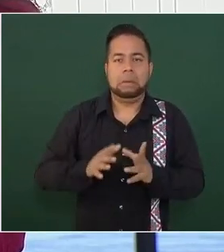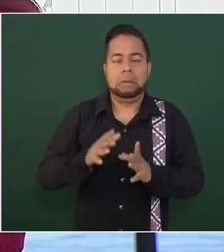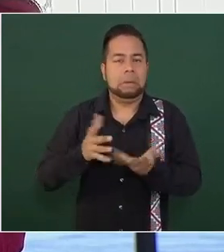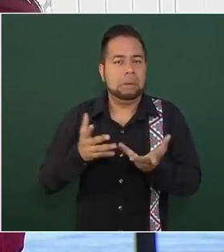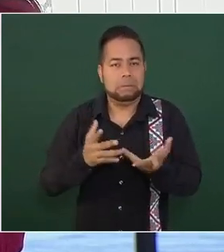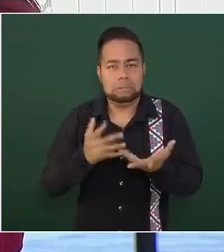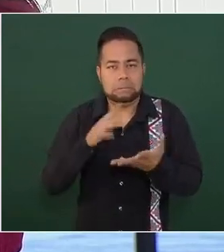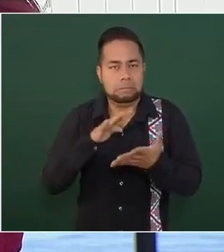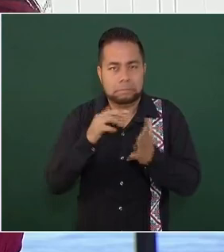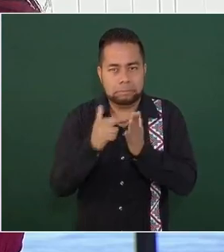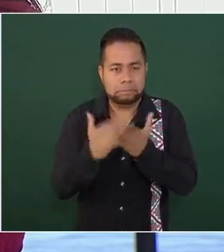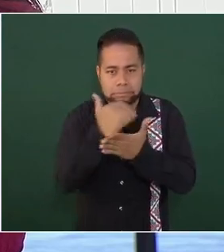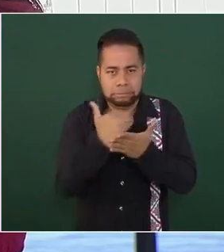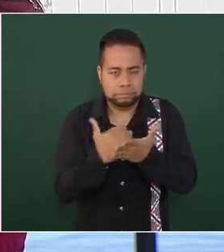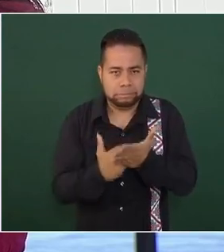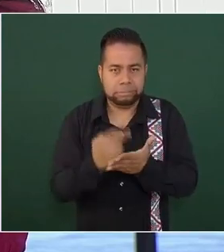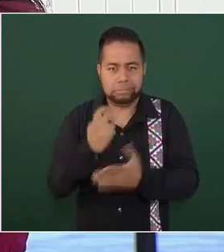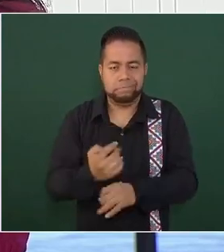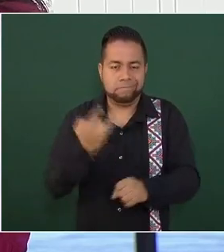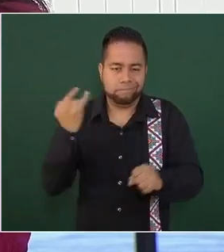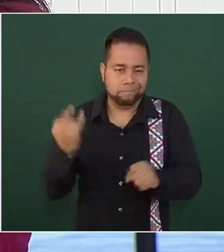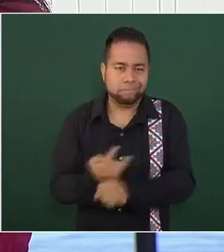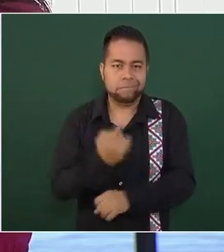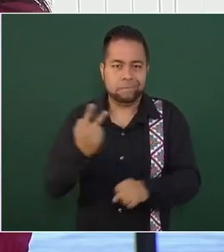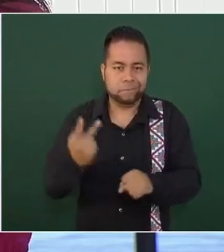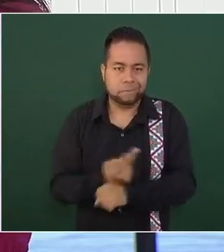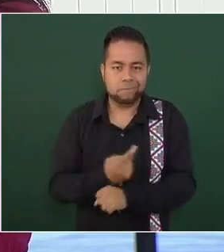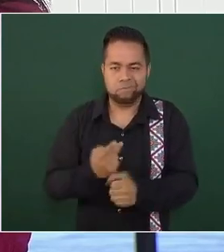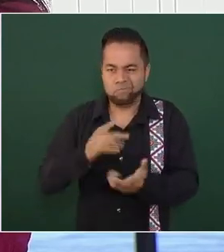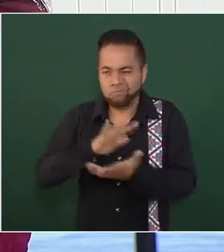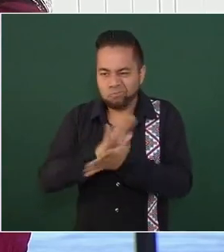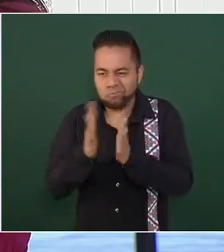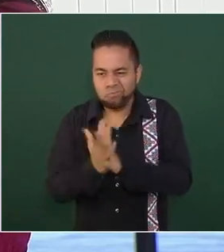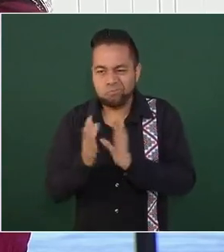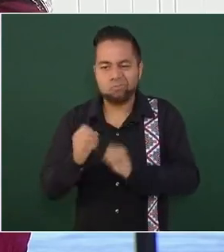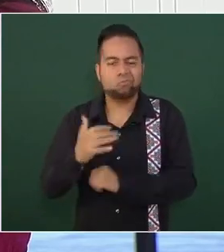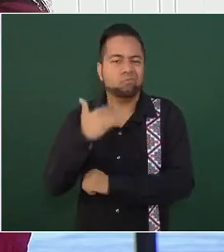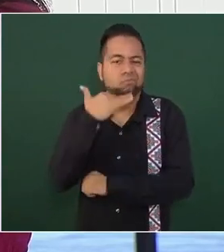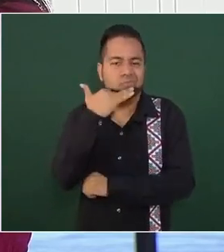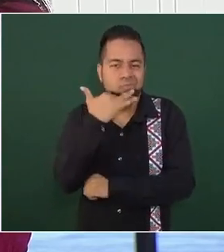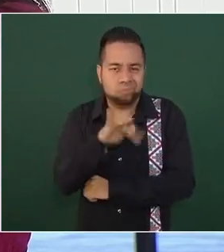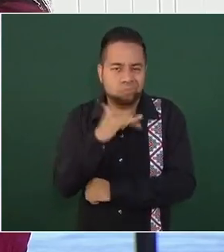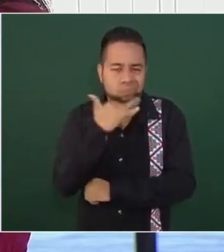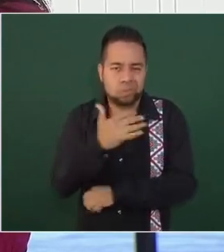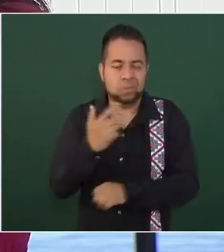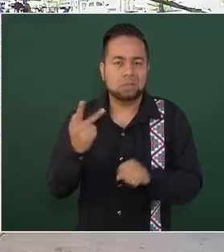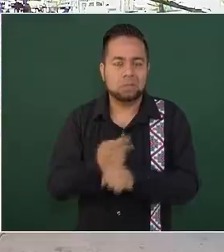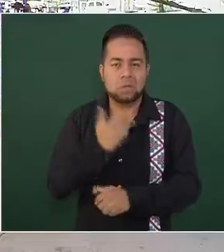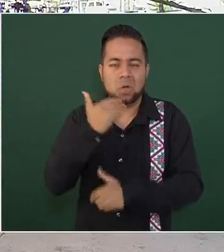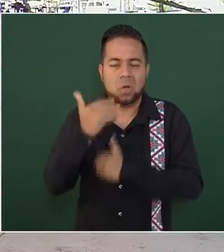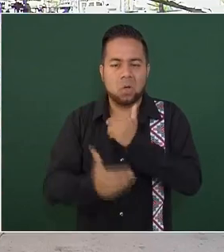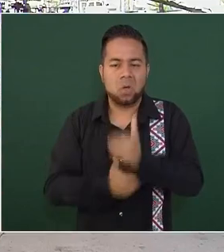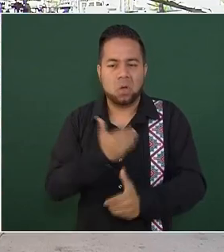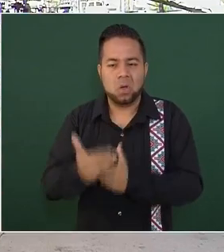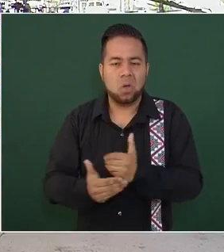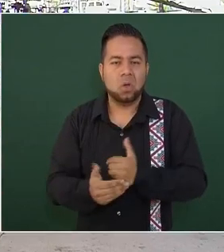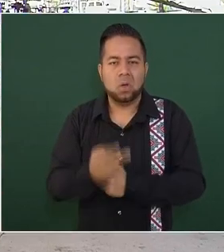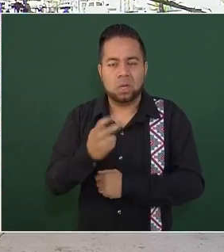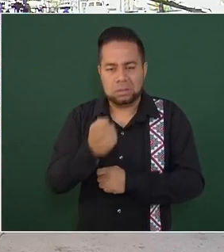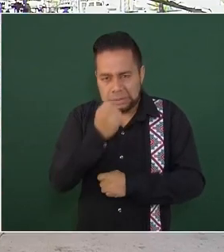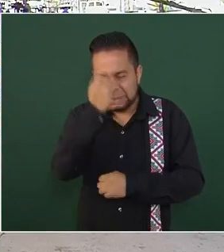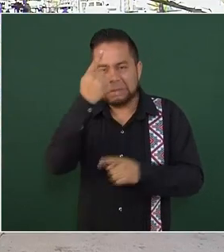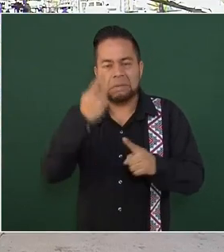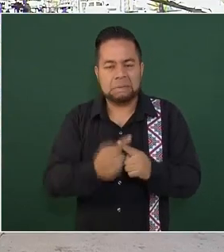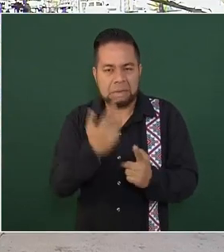y esa ineptitud o complicidad o corrupción dio a que este autor